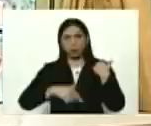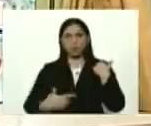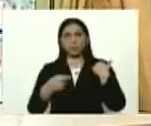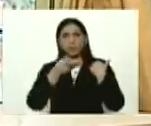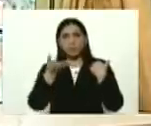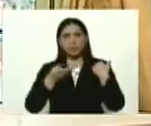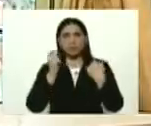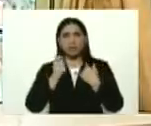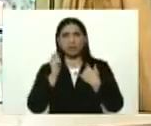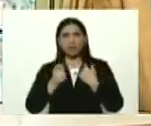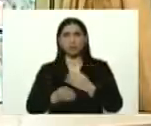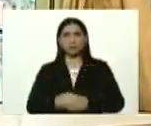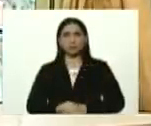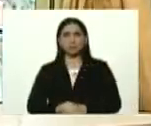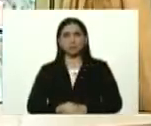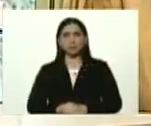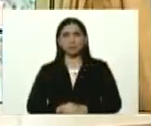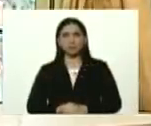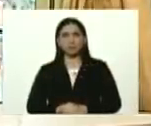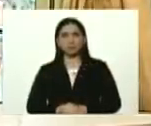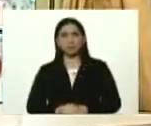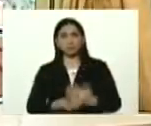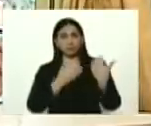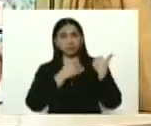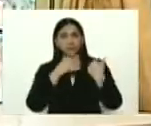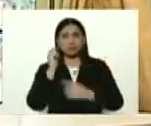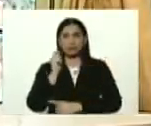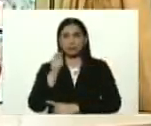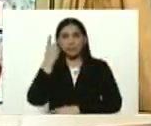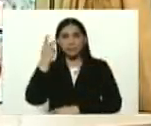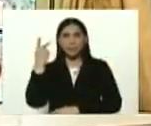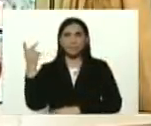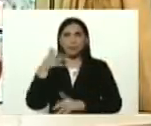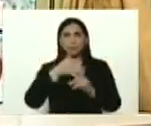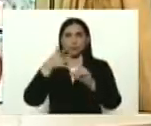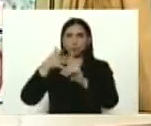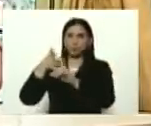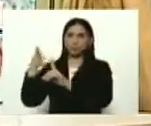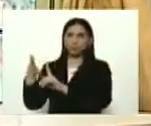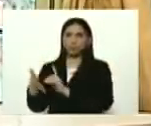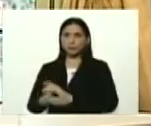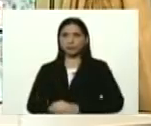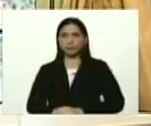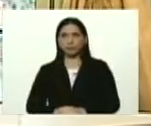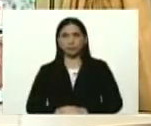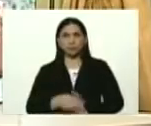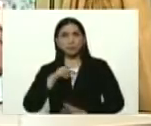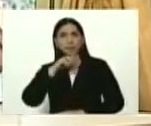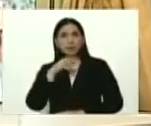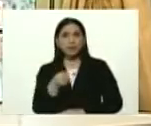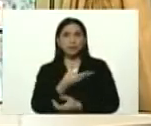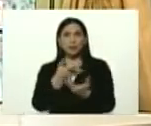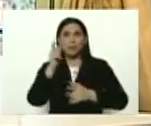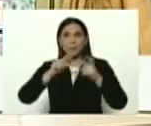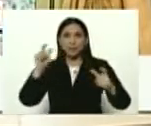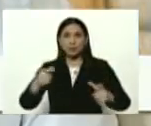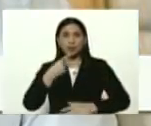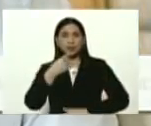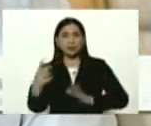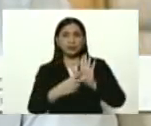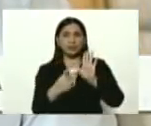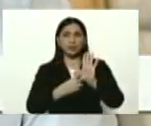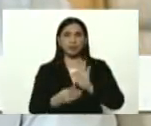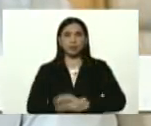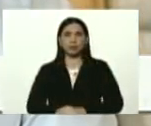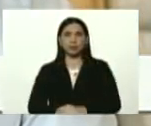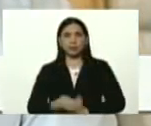Aristóbulo. Una tarea pedagógica, de orientación, de hablarle a la gente, de decirle la verdad,